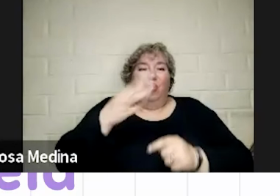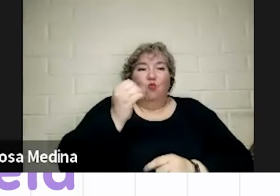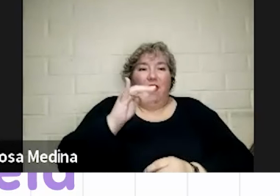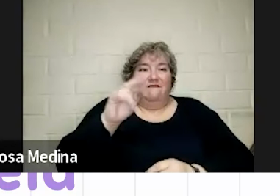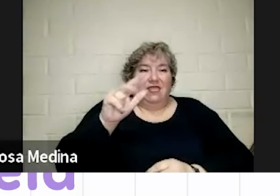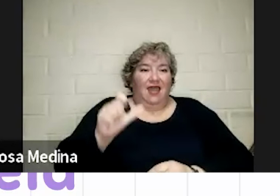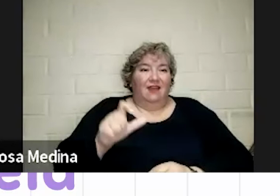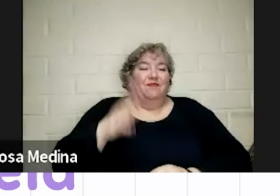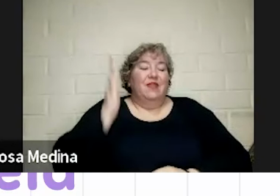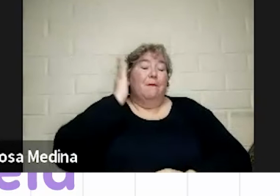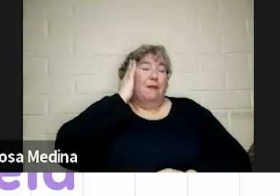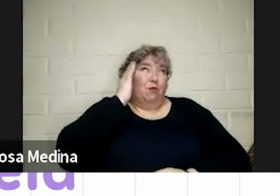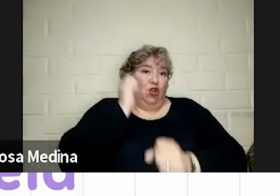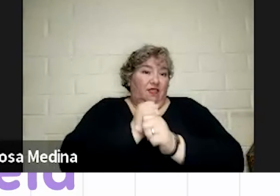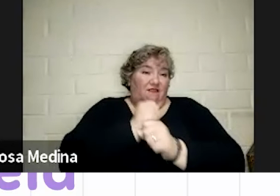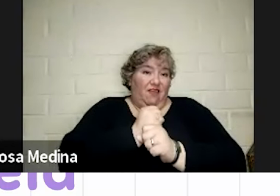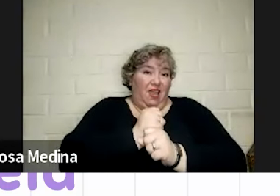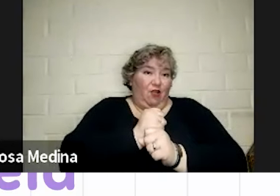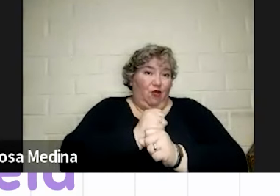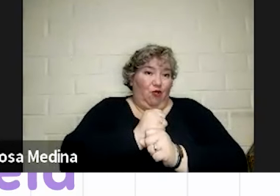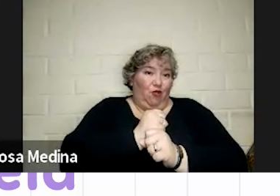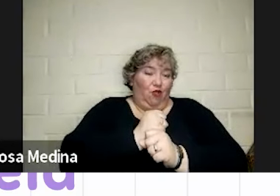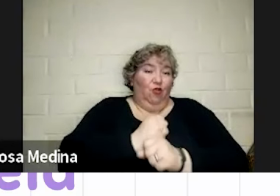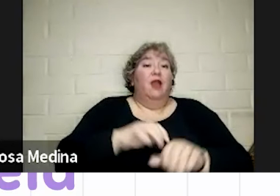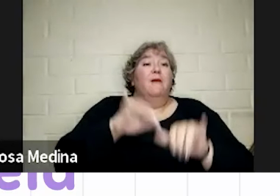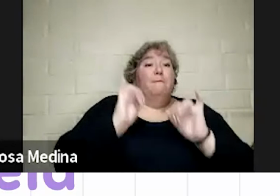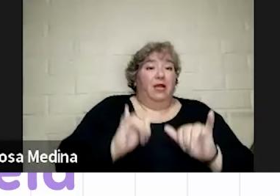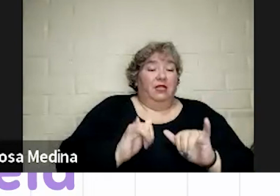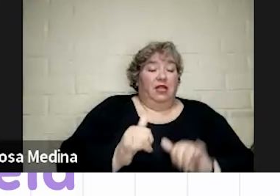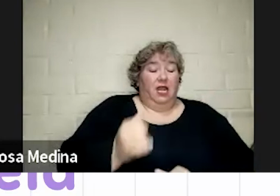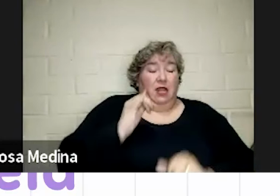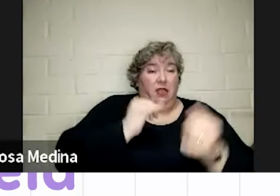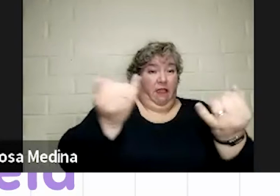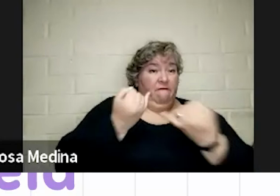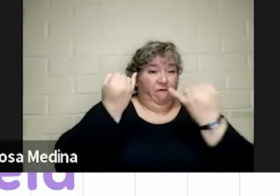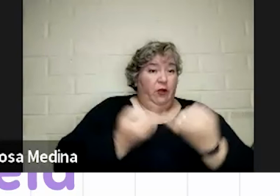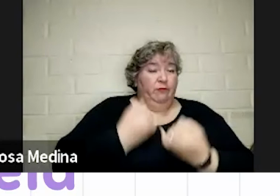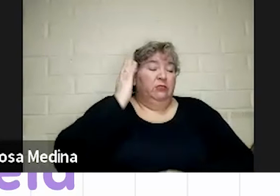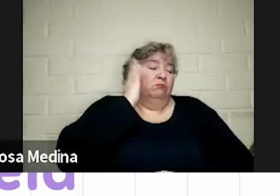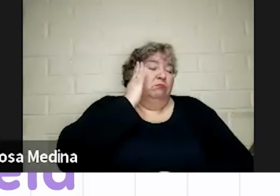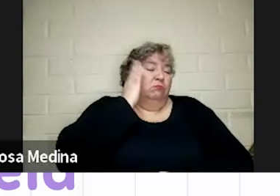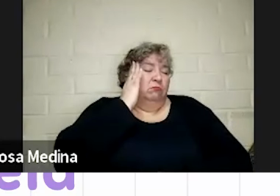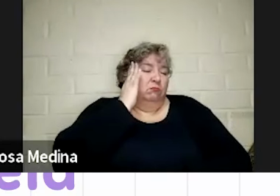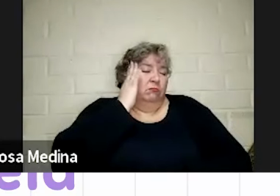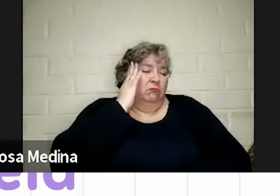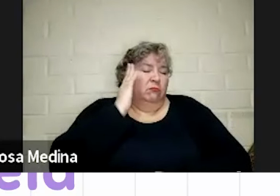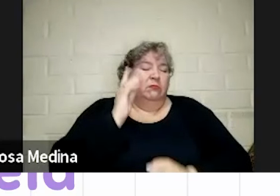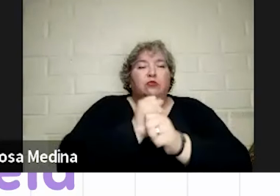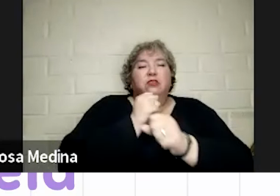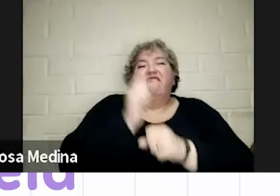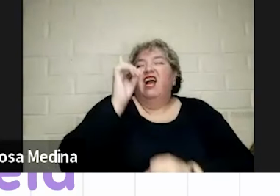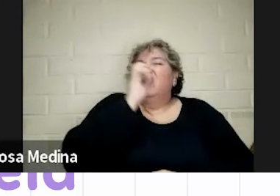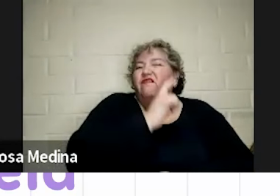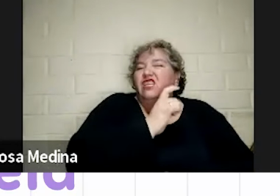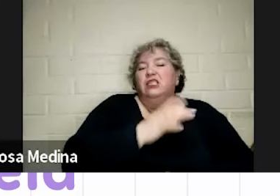memoria de trabajo, que era mantener la información en la memoria mientras desempeñamos una tarea compleja. Acuérdense que el nivel